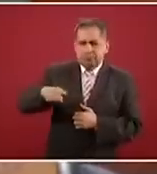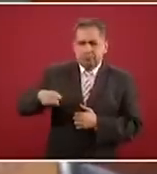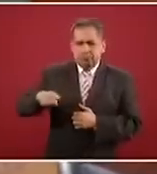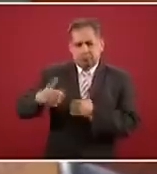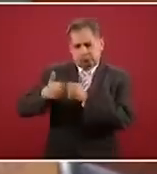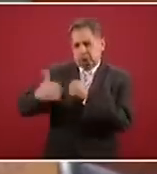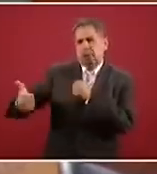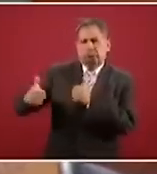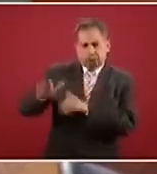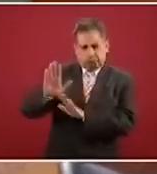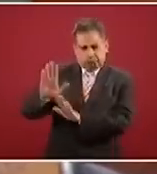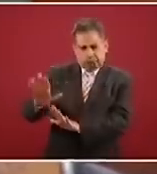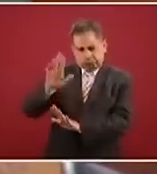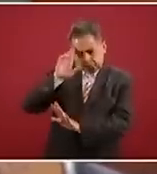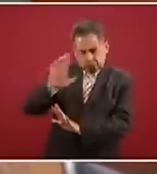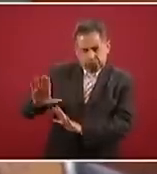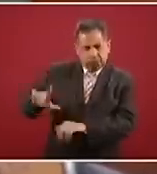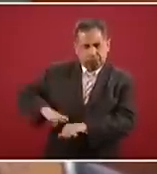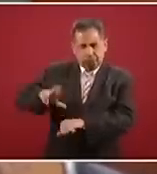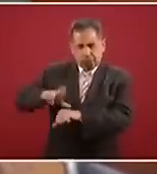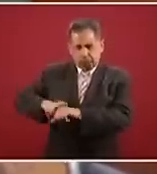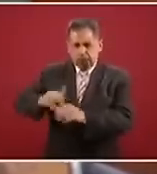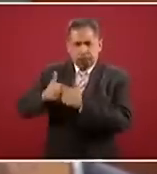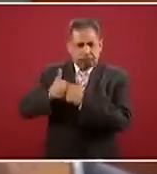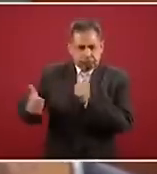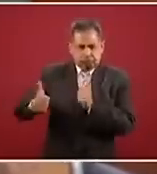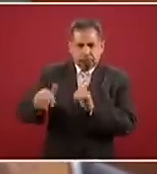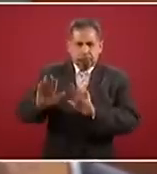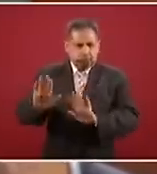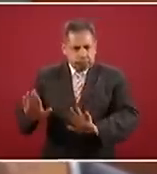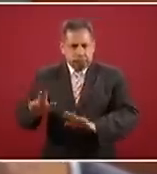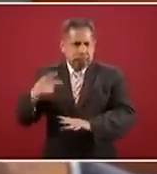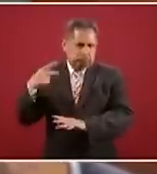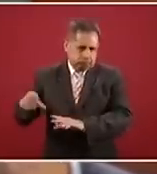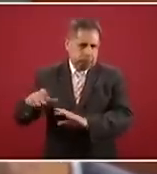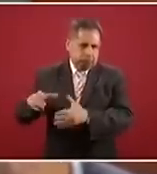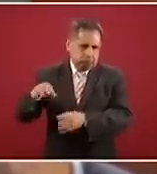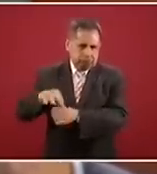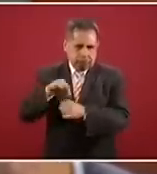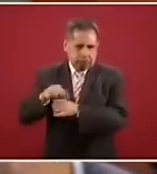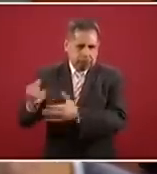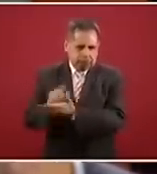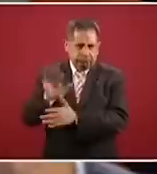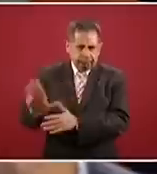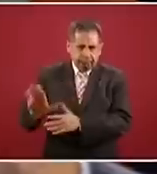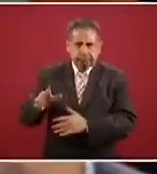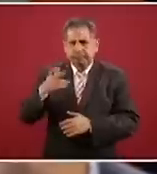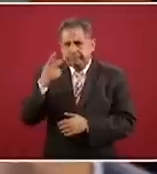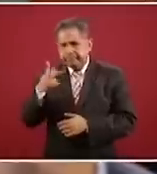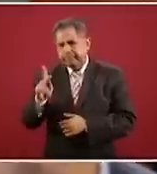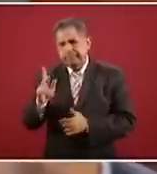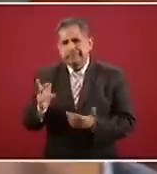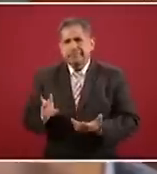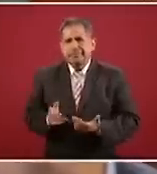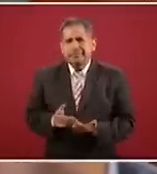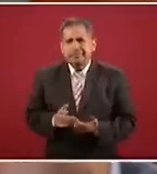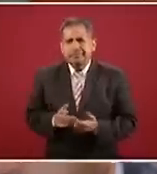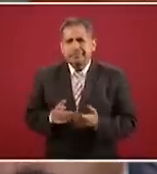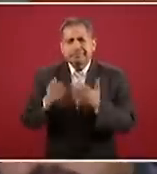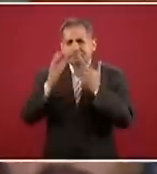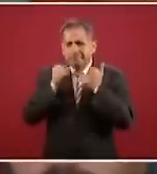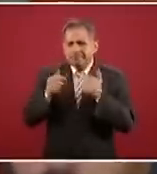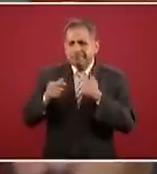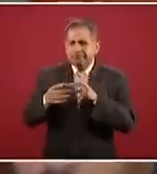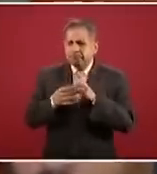poderes autónomos, tienen responsabilidades propias, sin embargo, pues no hay